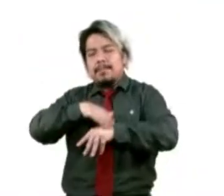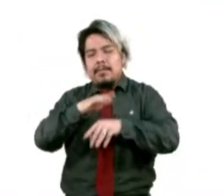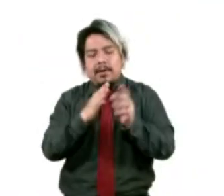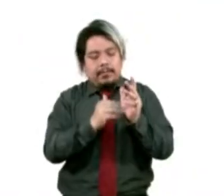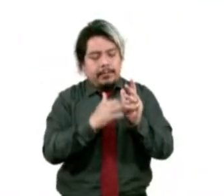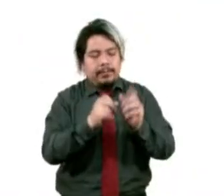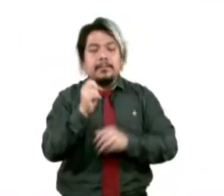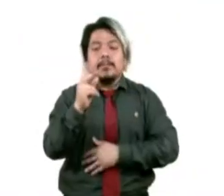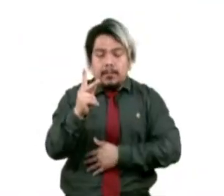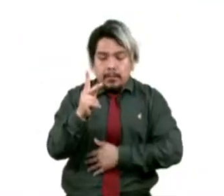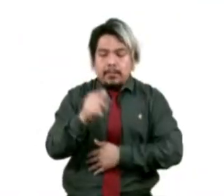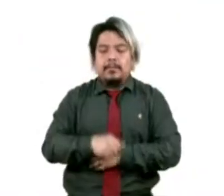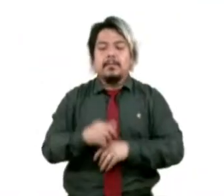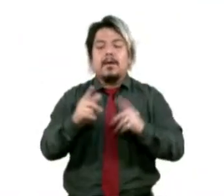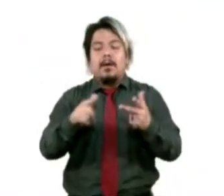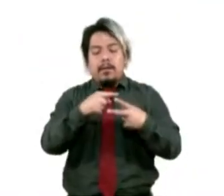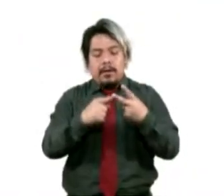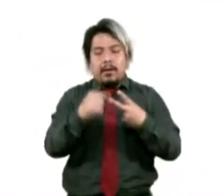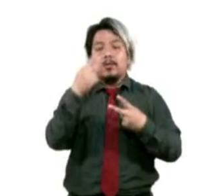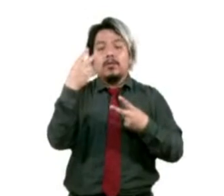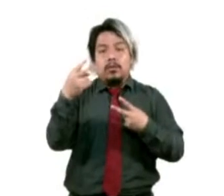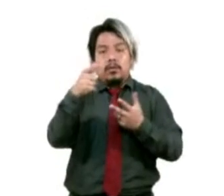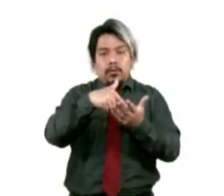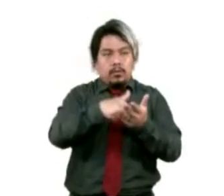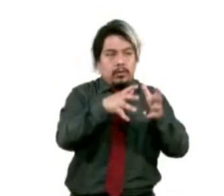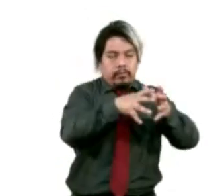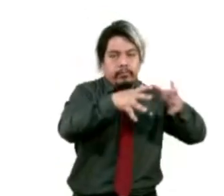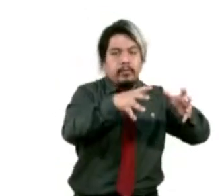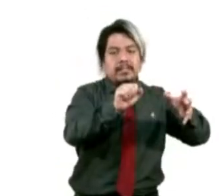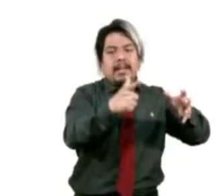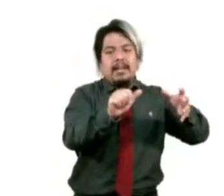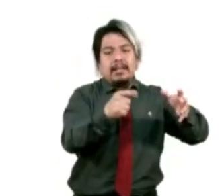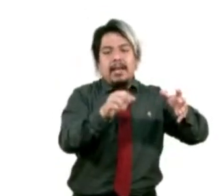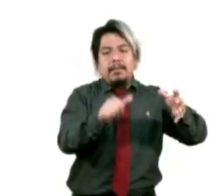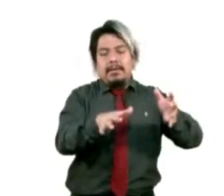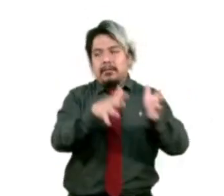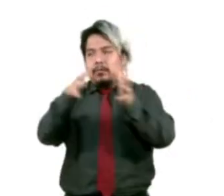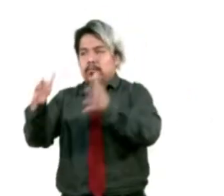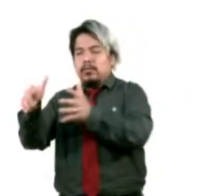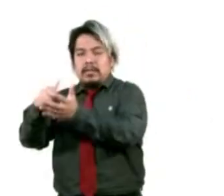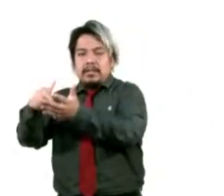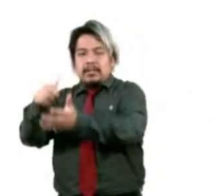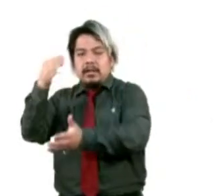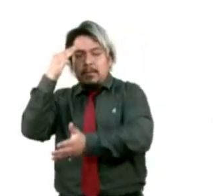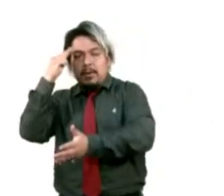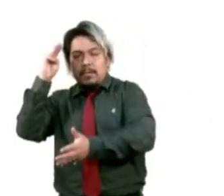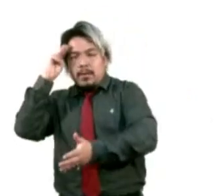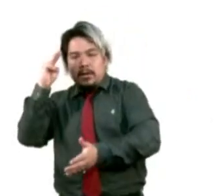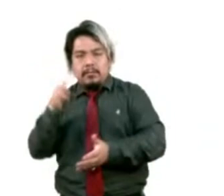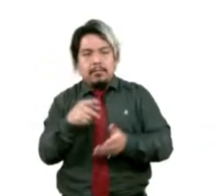vacunación estamos teniendo un modelo híbrido con dos macrosedes, la Sala de Armas y el Censis de la Marina. Las macrosedes operan a partir de